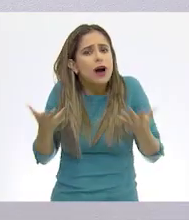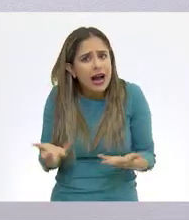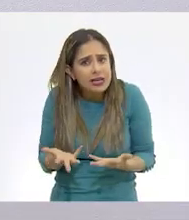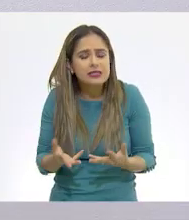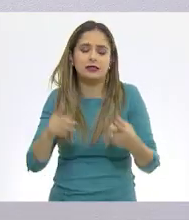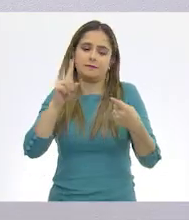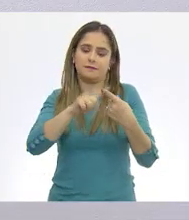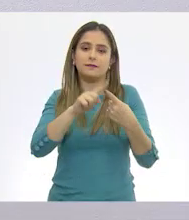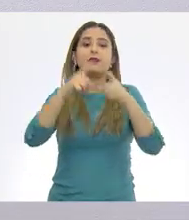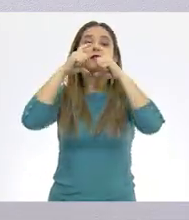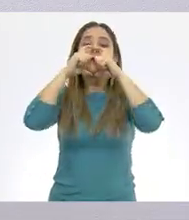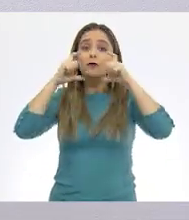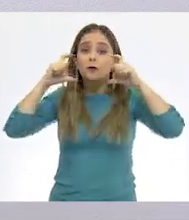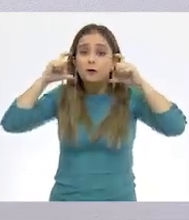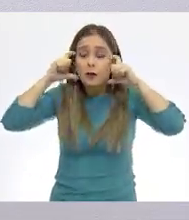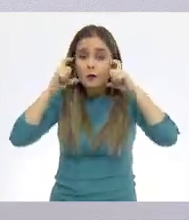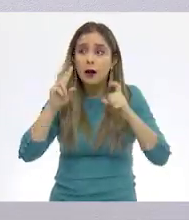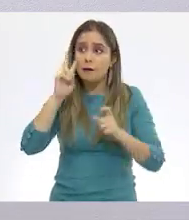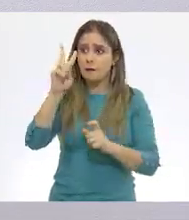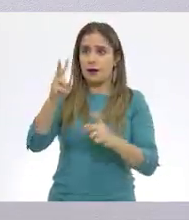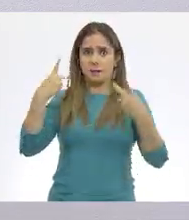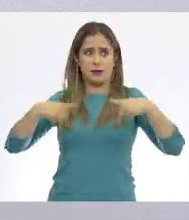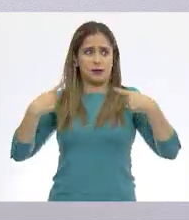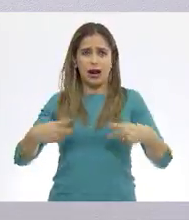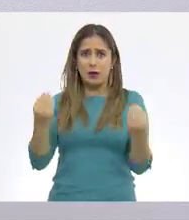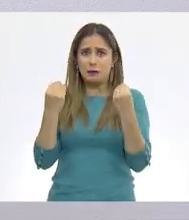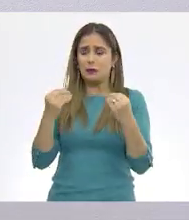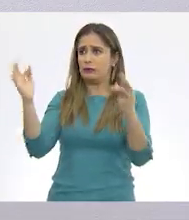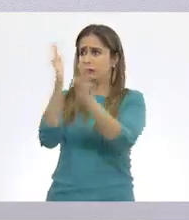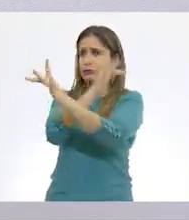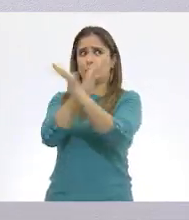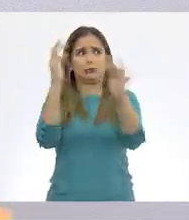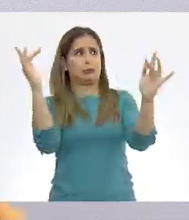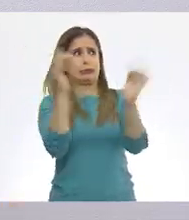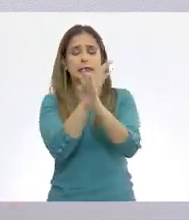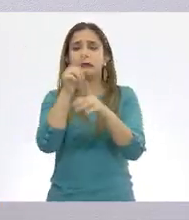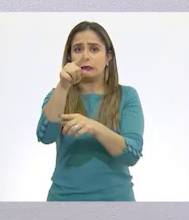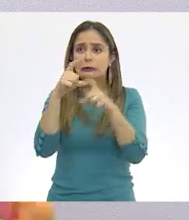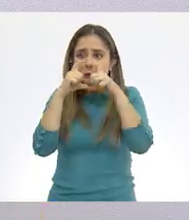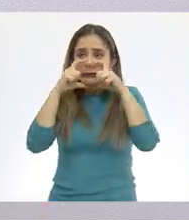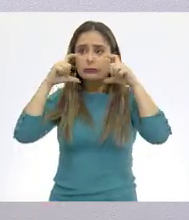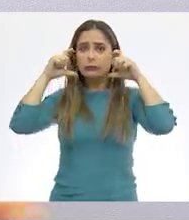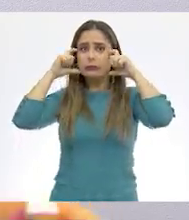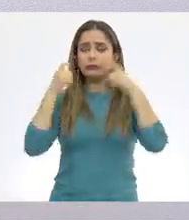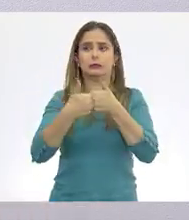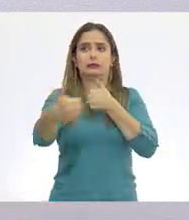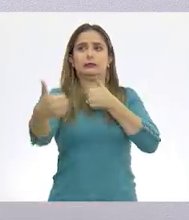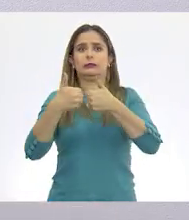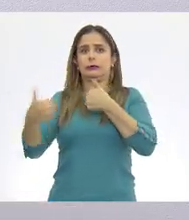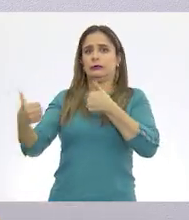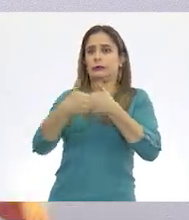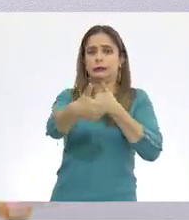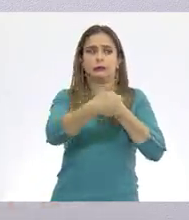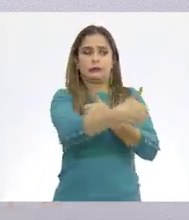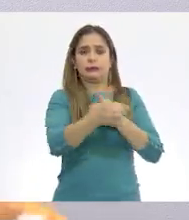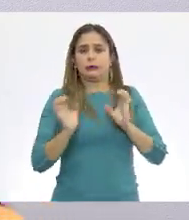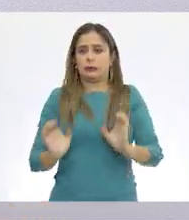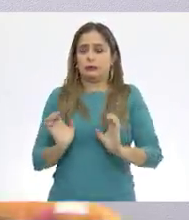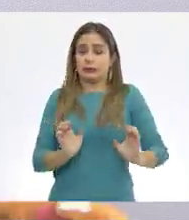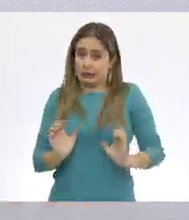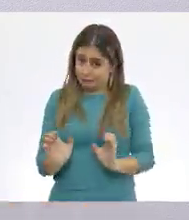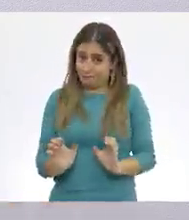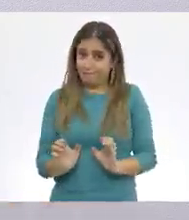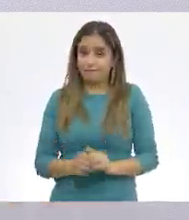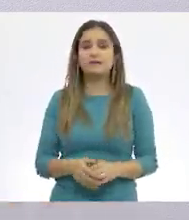utilizar el cubrebocas cuando haya mucha gente alrededor y también mantener la sana distancia. ¡Vamos a